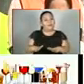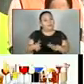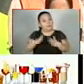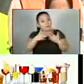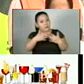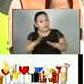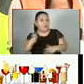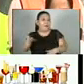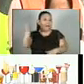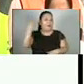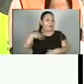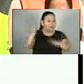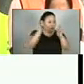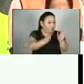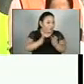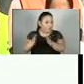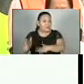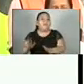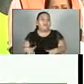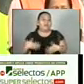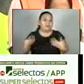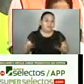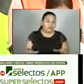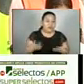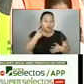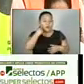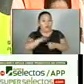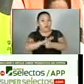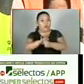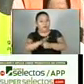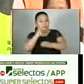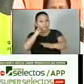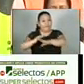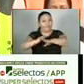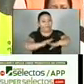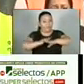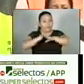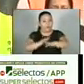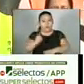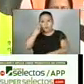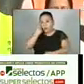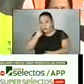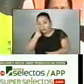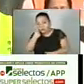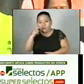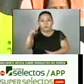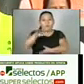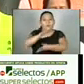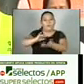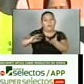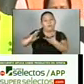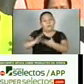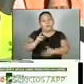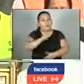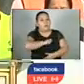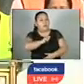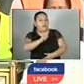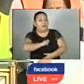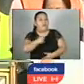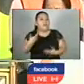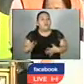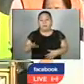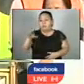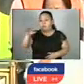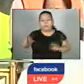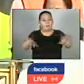aquellas que ya teníamos, como son el manejo ante la situación sanitaria del COVID. Estos inspectores de saneamiento ambiental están distribuidos y